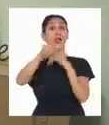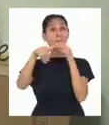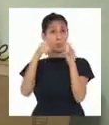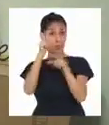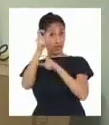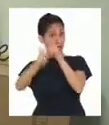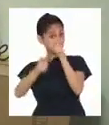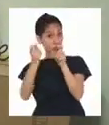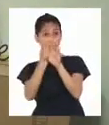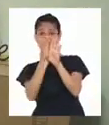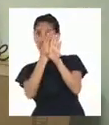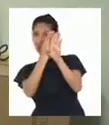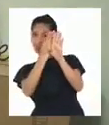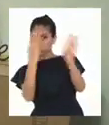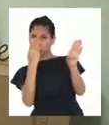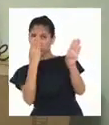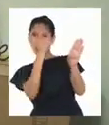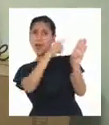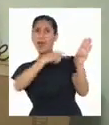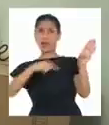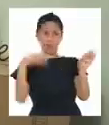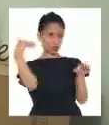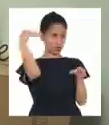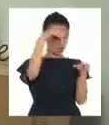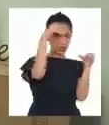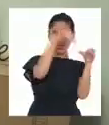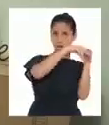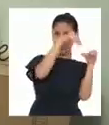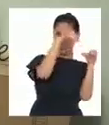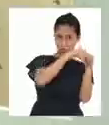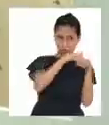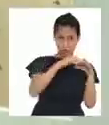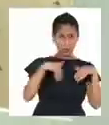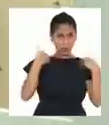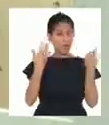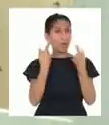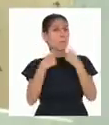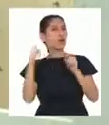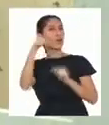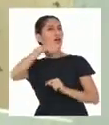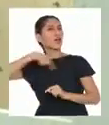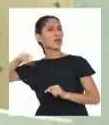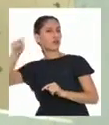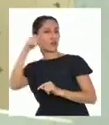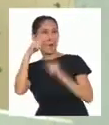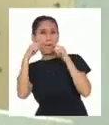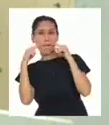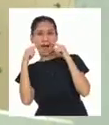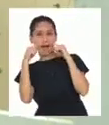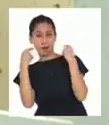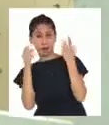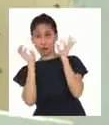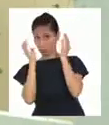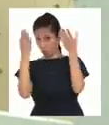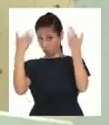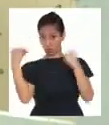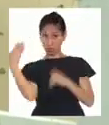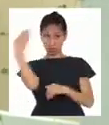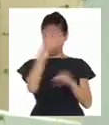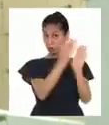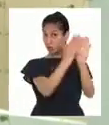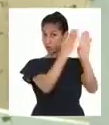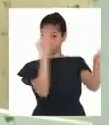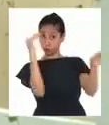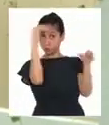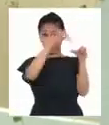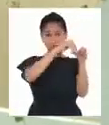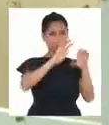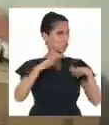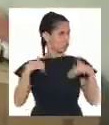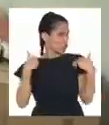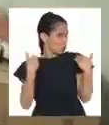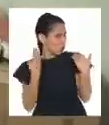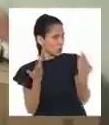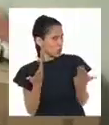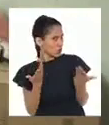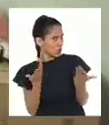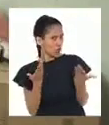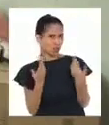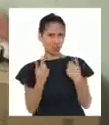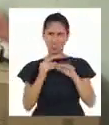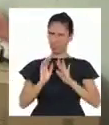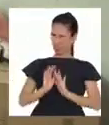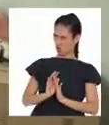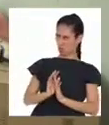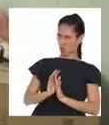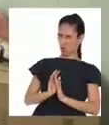y escribir o casados que no habían llegado a esa edad, que estuviesen inscritos en el registro cívico de su domicilio.